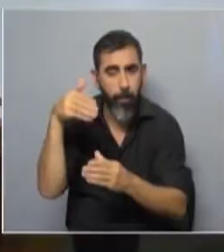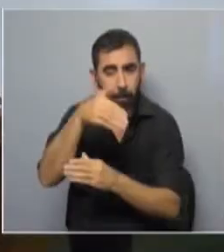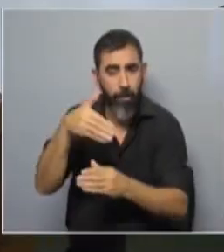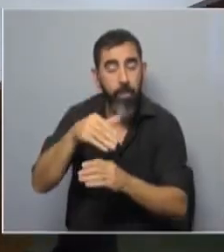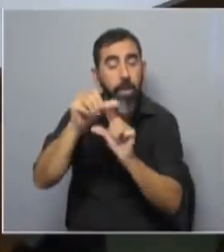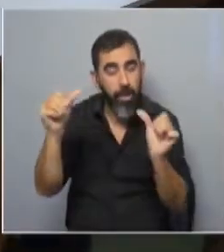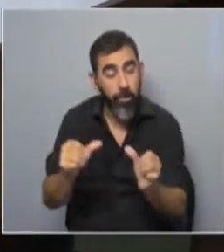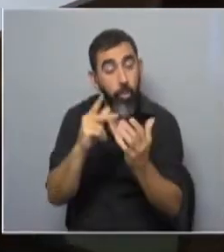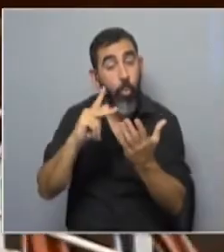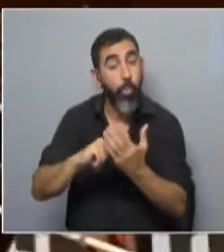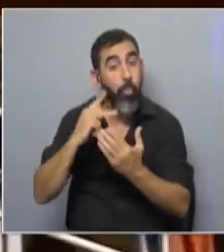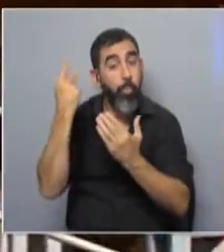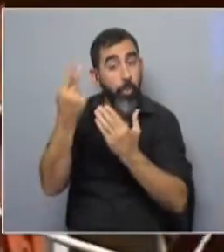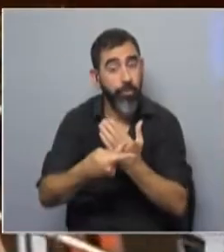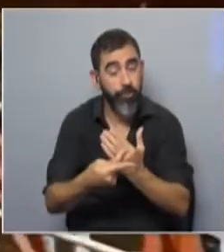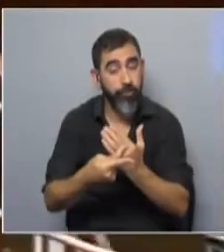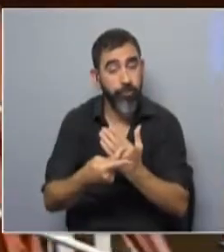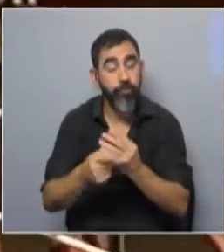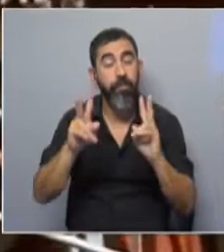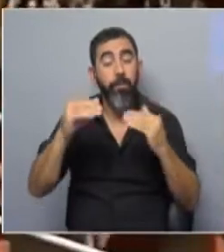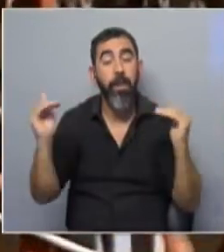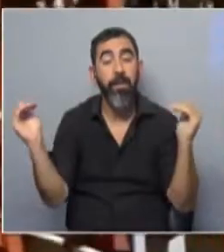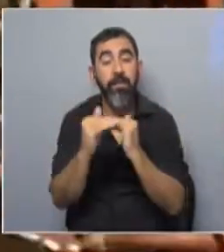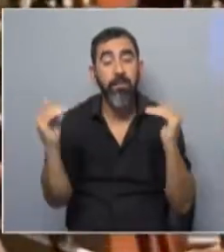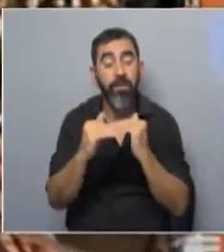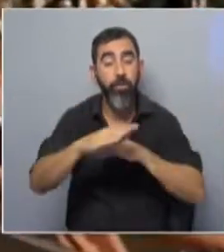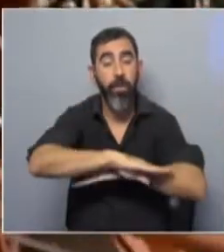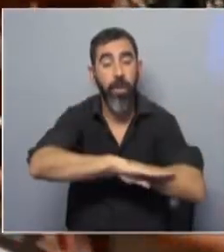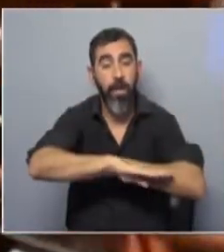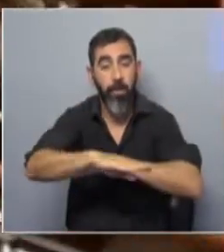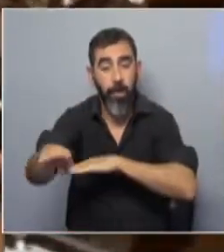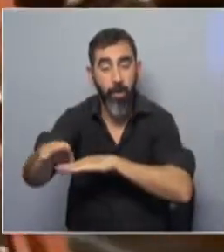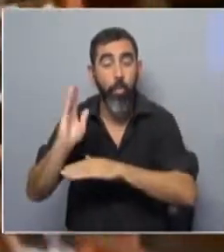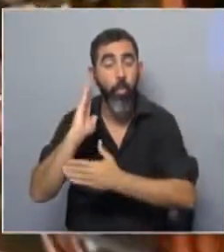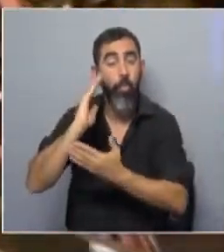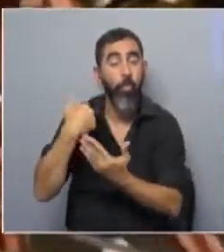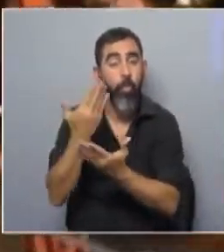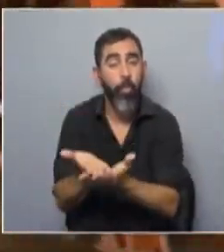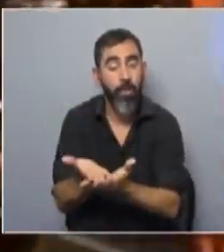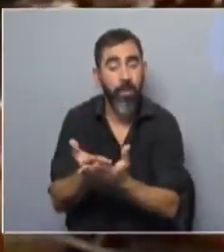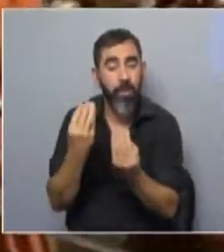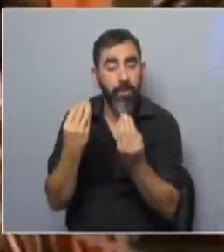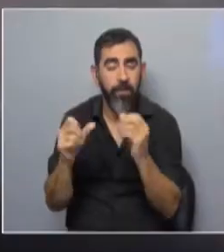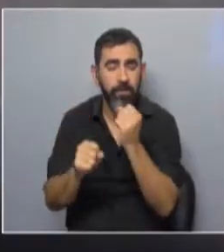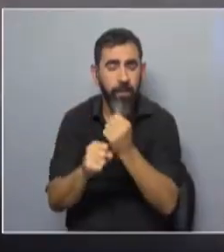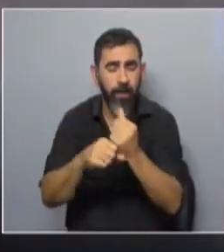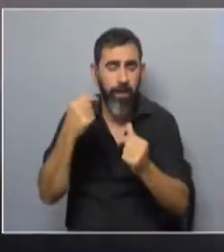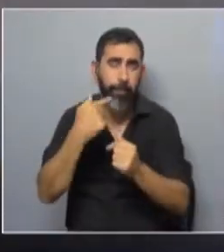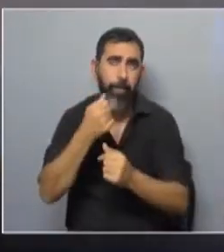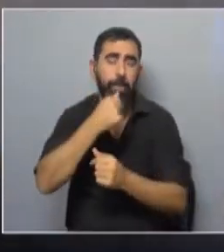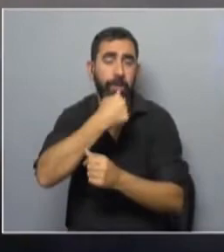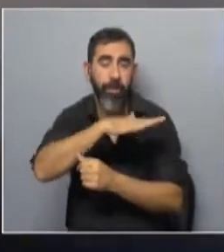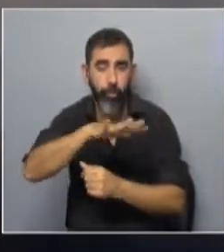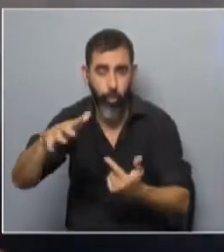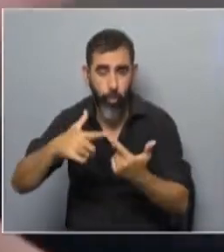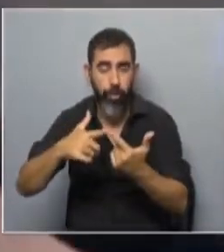elaborar un proyecto vinculado al tránsito en Carmelo. Propusieron trabajarlo desde distintas asignaturas, desde historia,